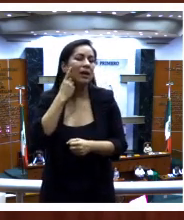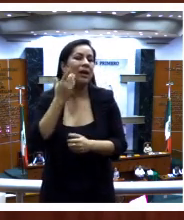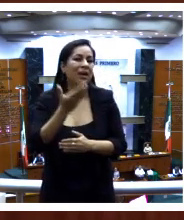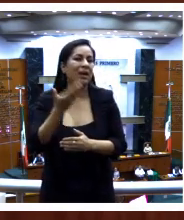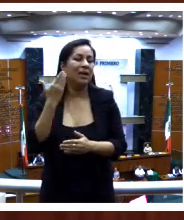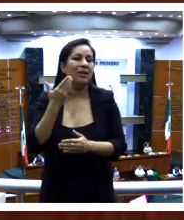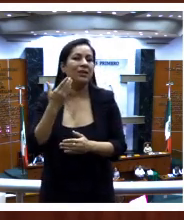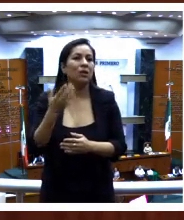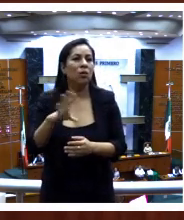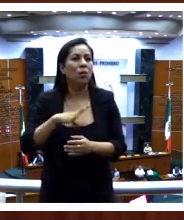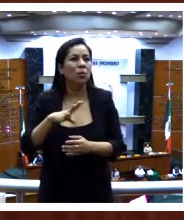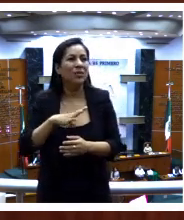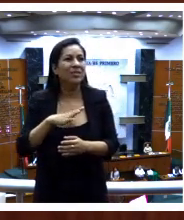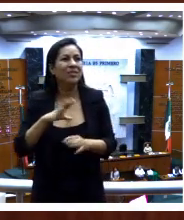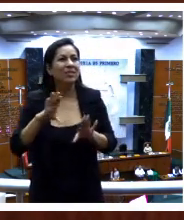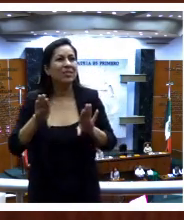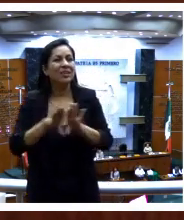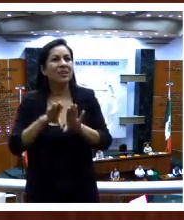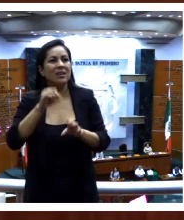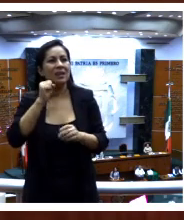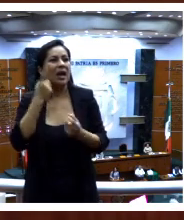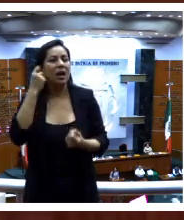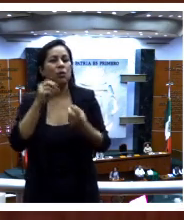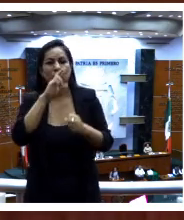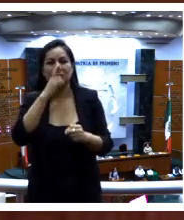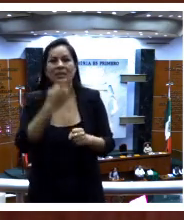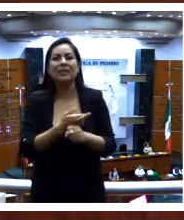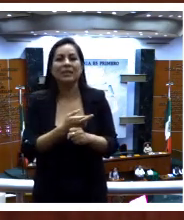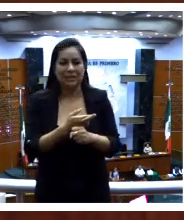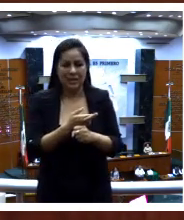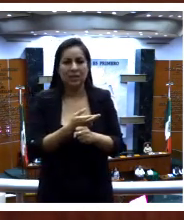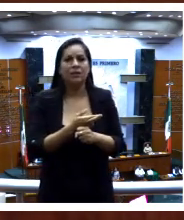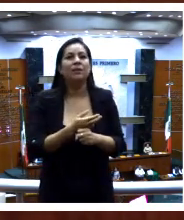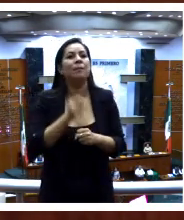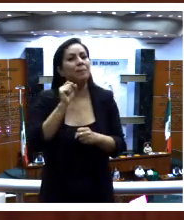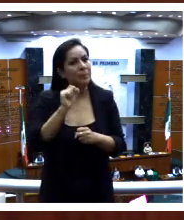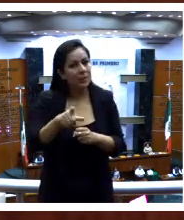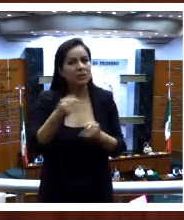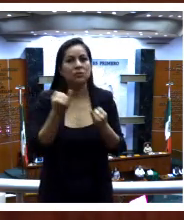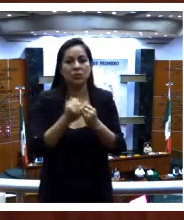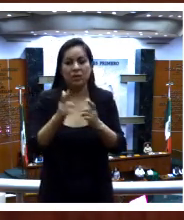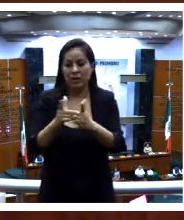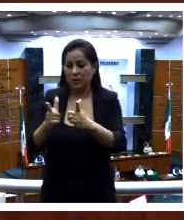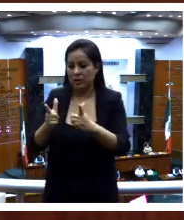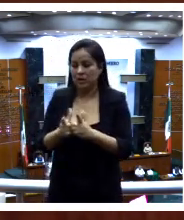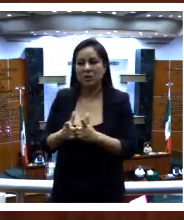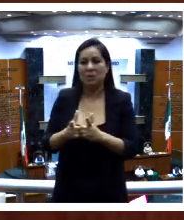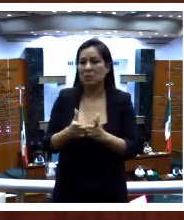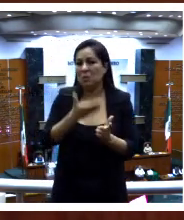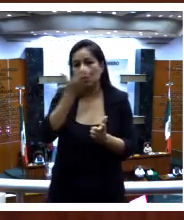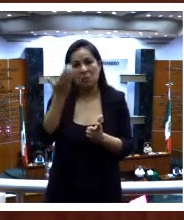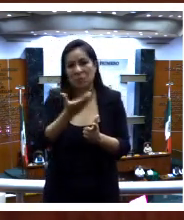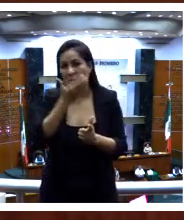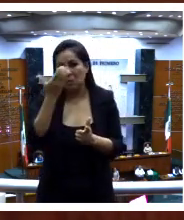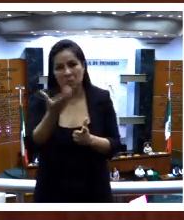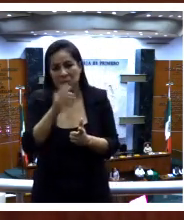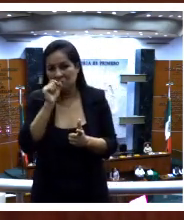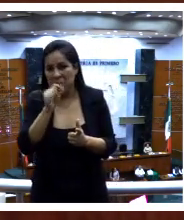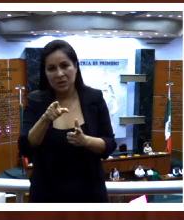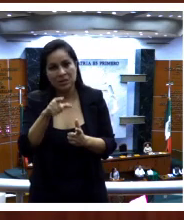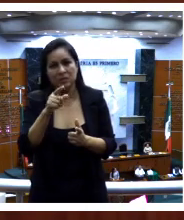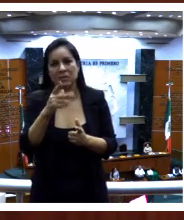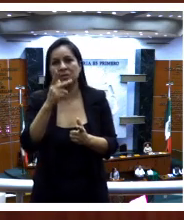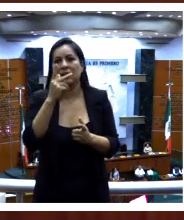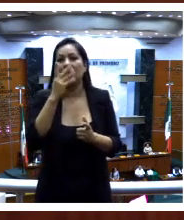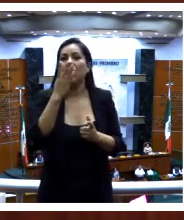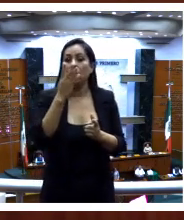así como existen algunos secretarios, también diría que existen partidos conservadores, neoliberales, de la